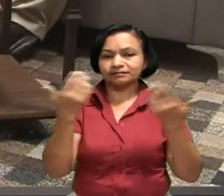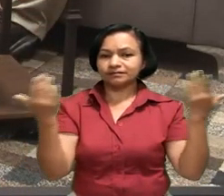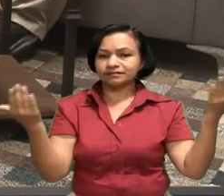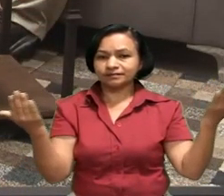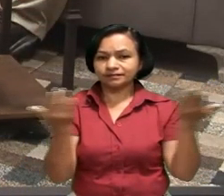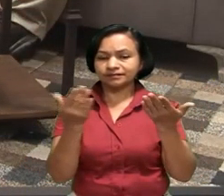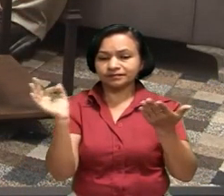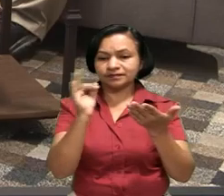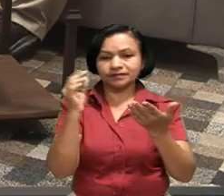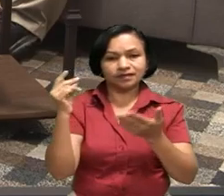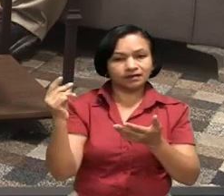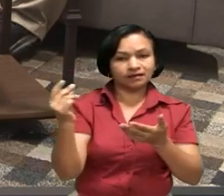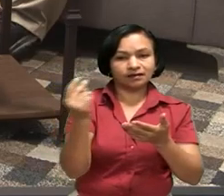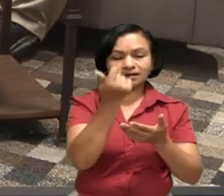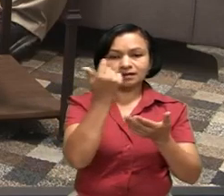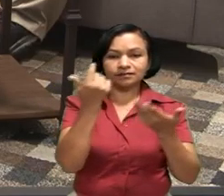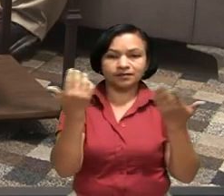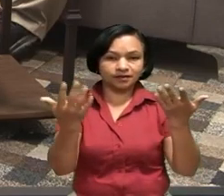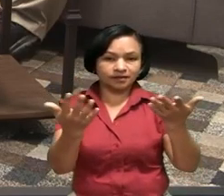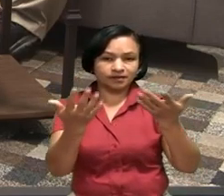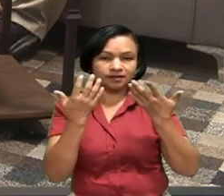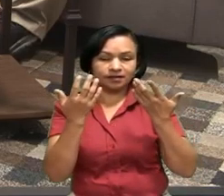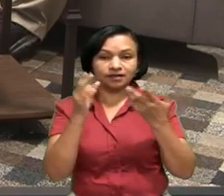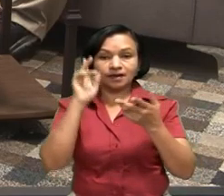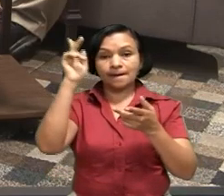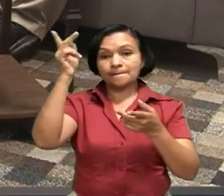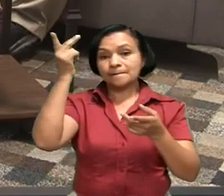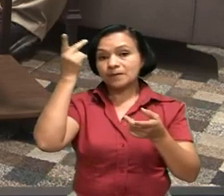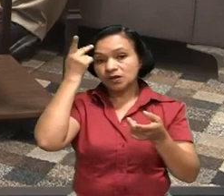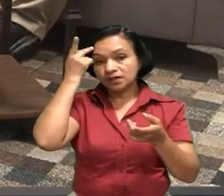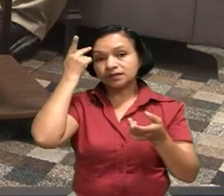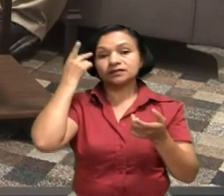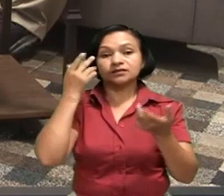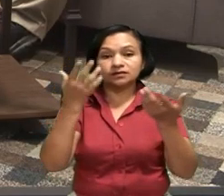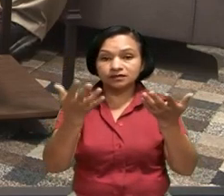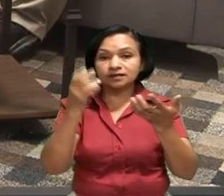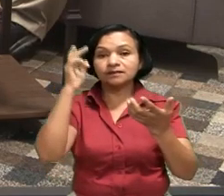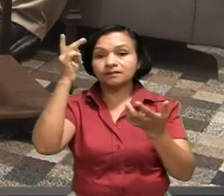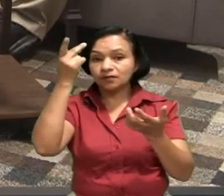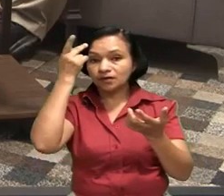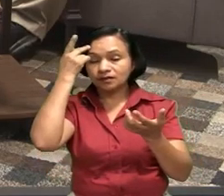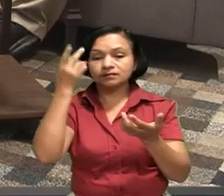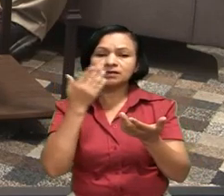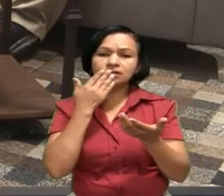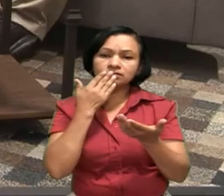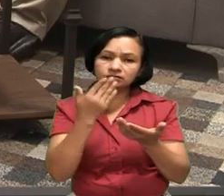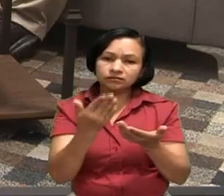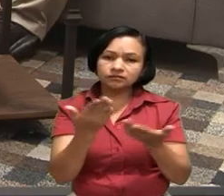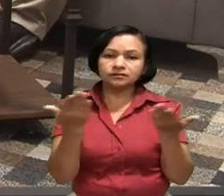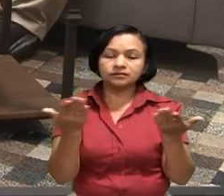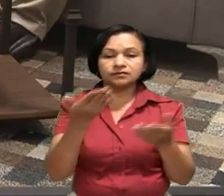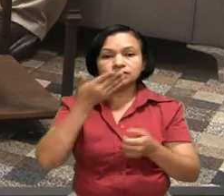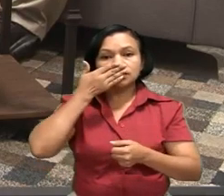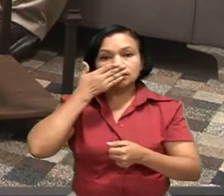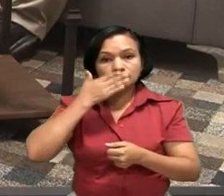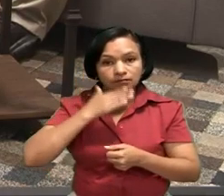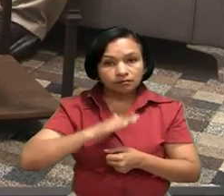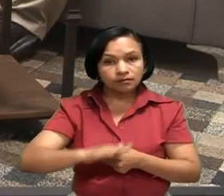acelerada porque aspiran a ser políticos y está bien eso es bueno lo malo es que